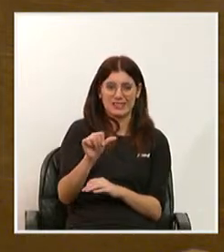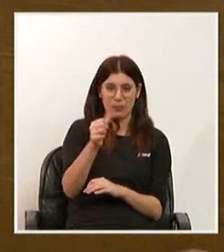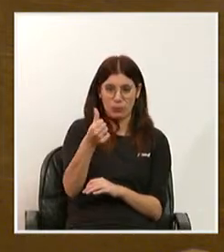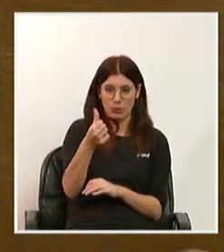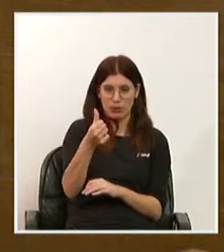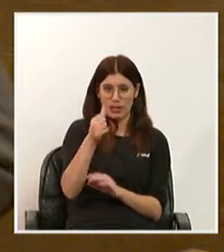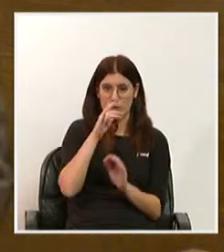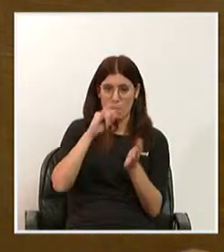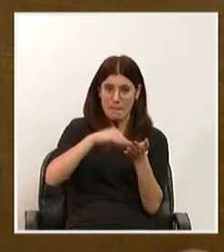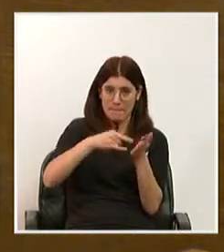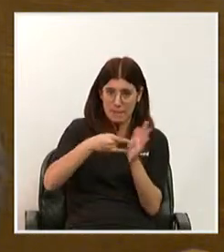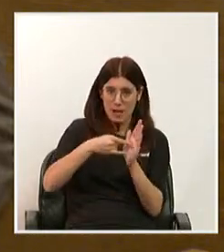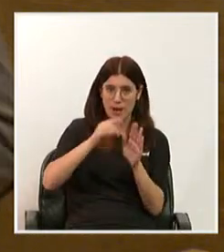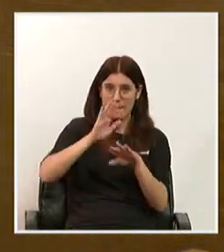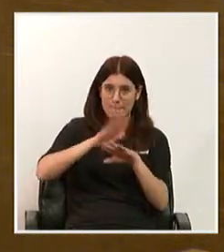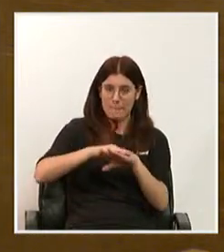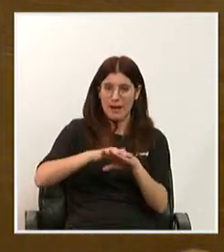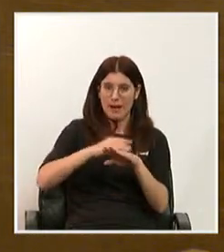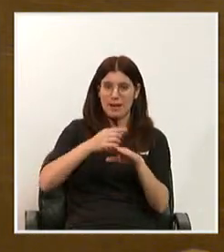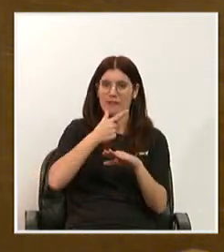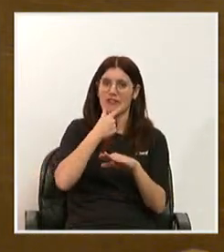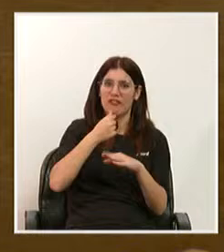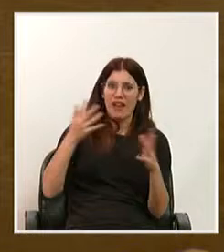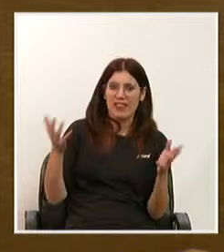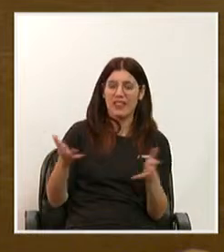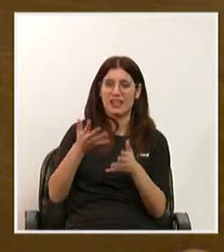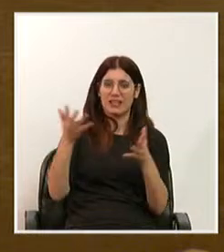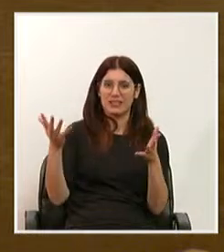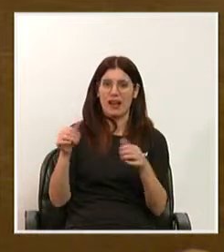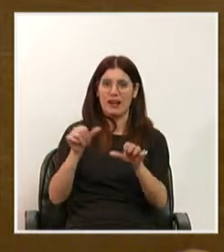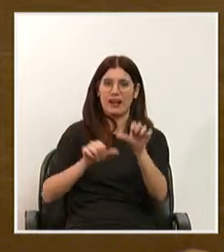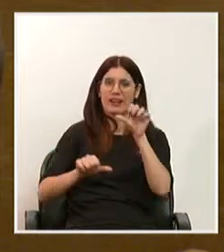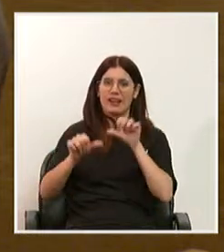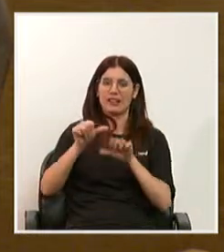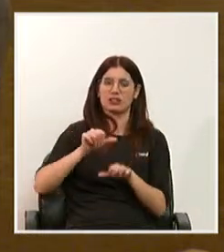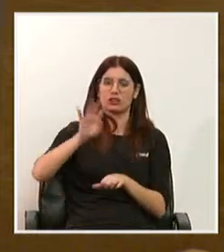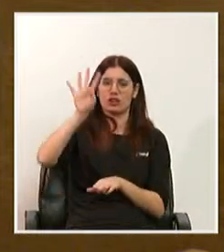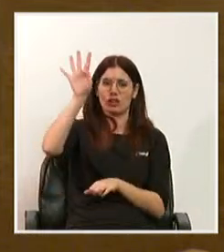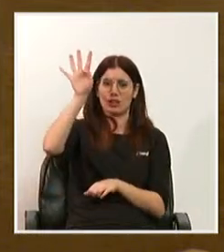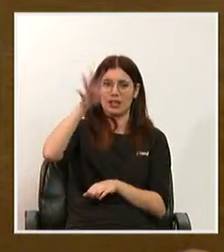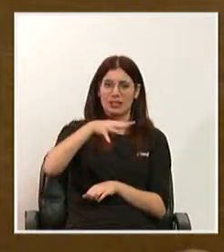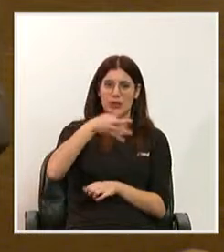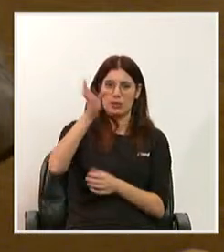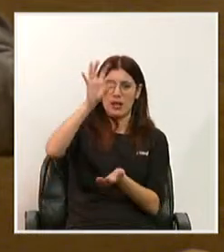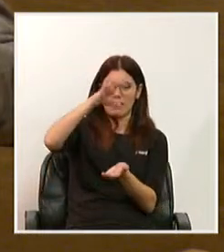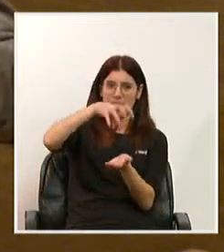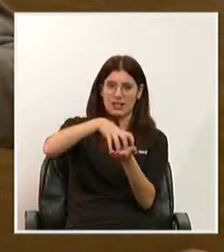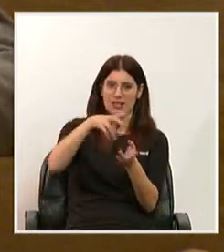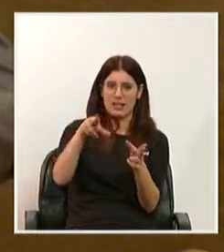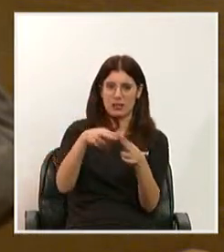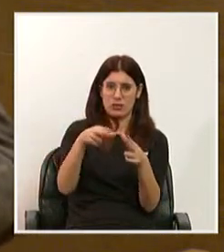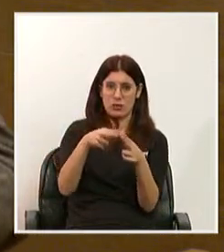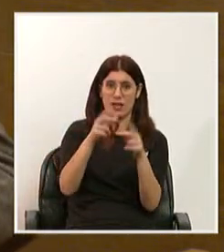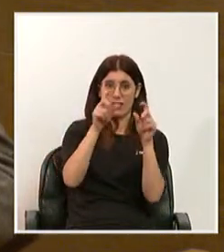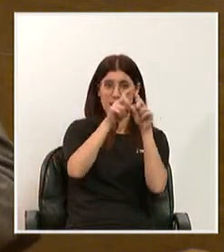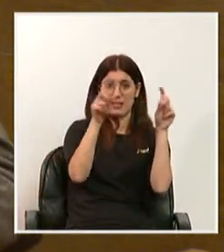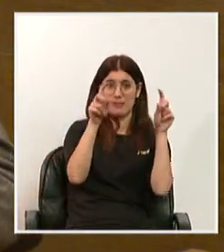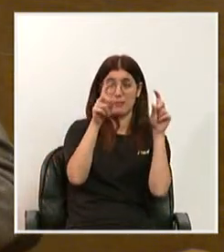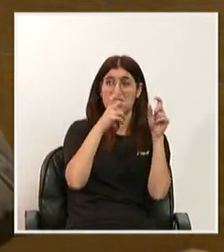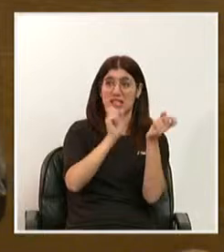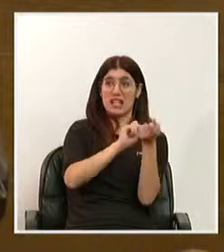para facilitar y promover el regreso a Cataluña de la sede social de las empresas que cambiaron